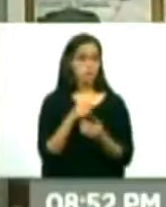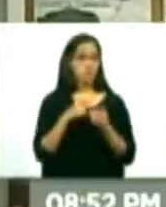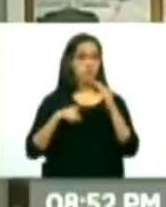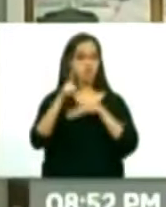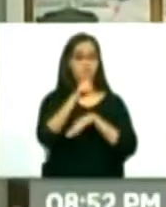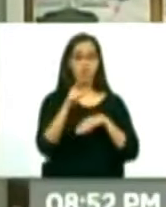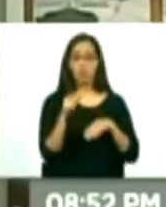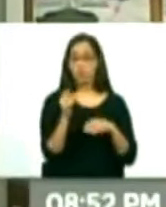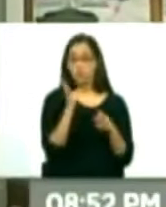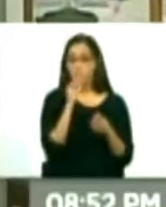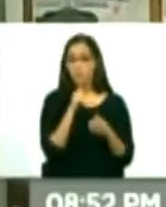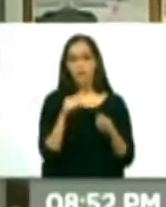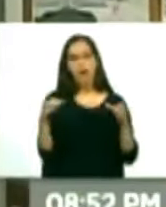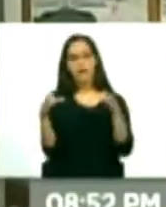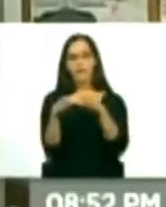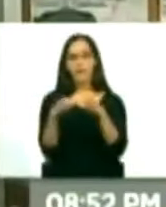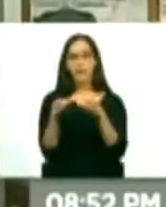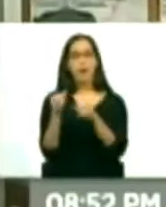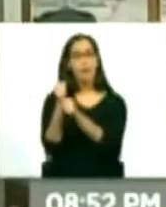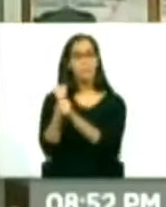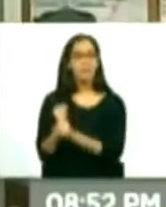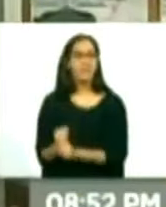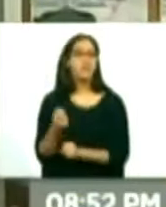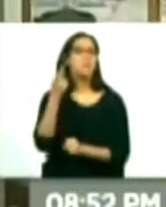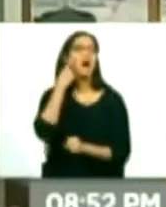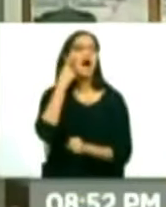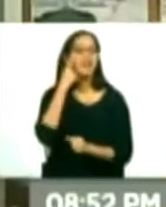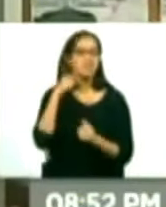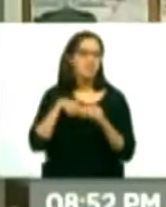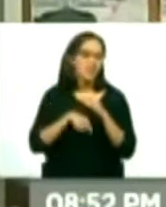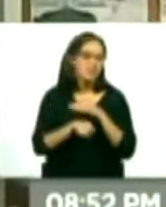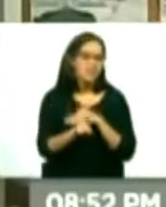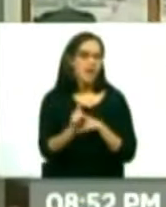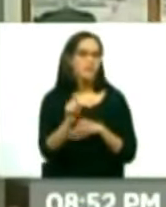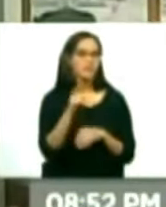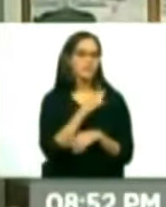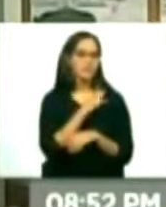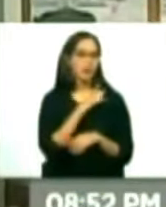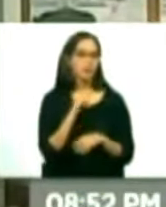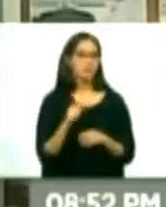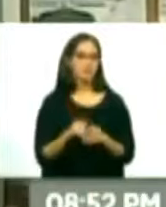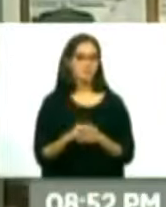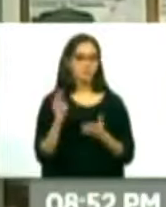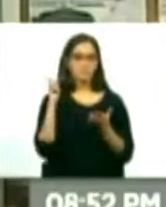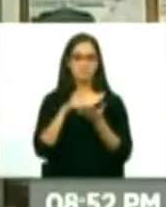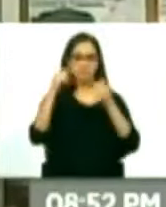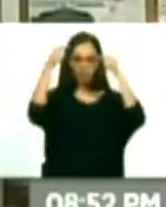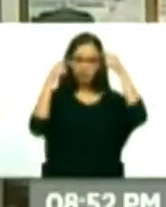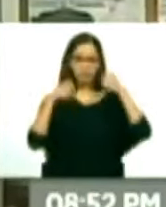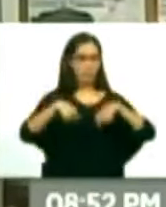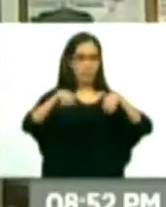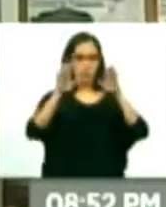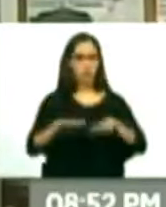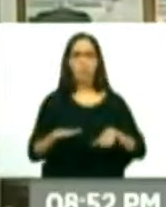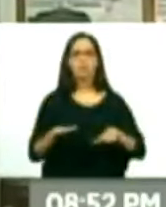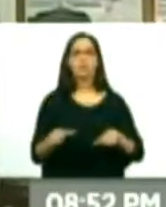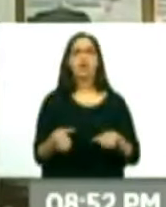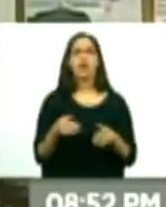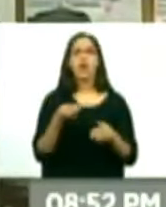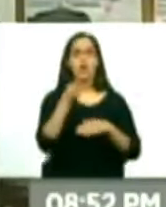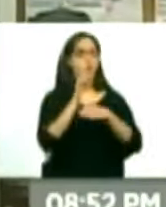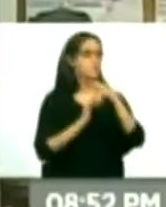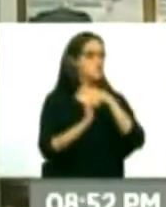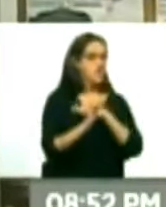de crearlos para ver si tenían chance de entrar a la universidad. Y llegó Chávez y mandó a parar. Ahora hay UNEFA por todos